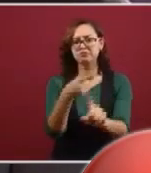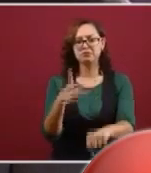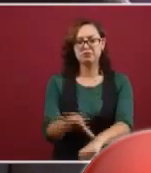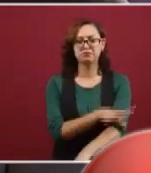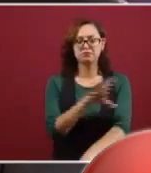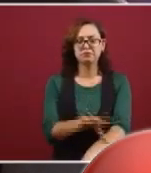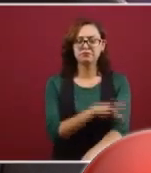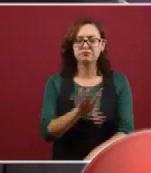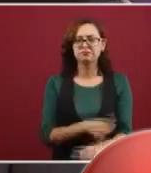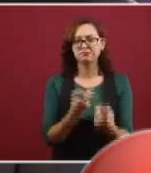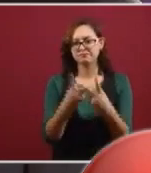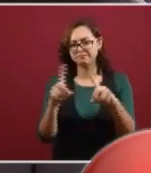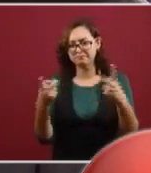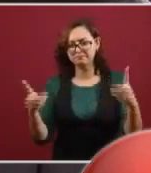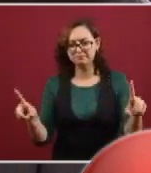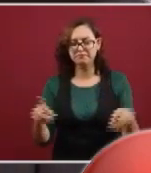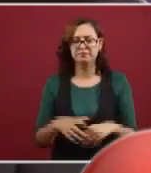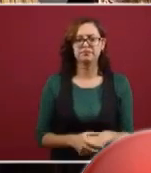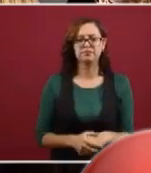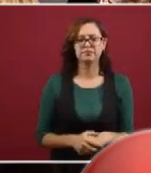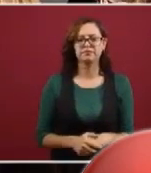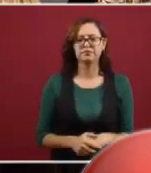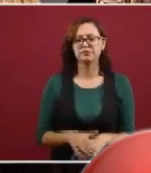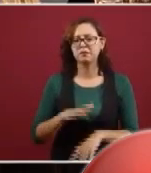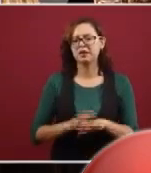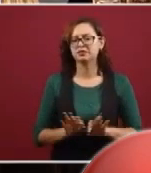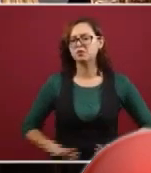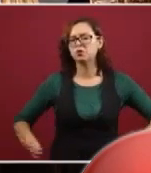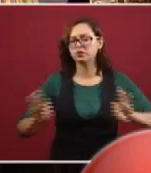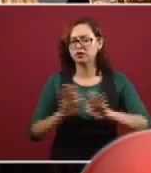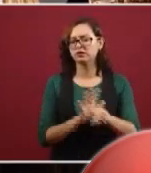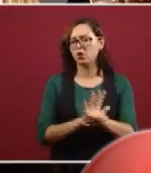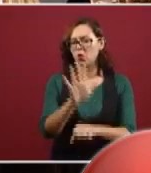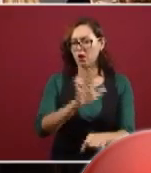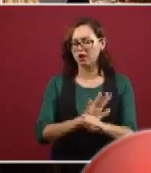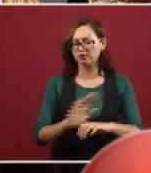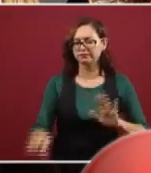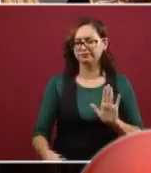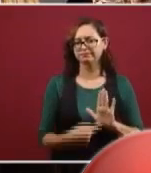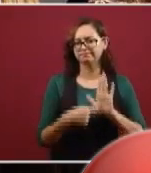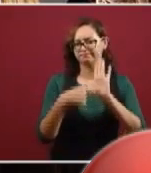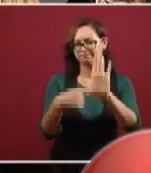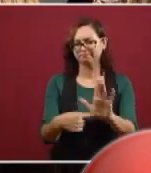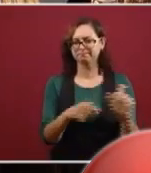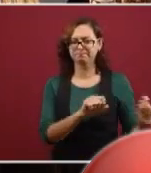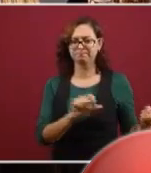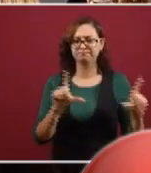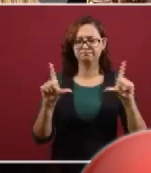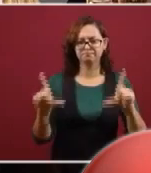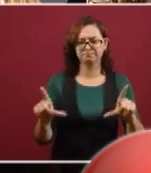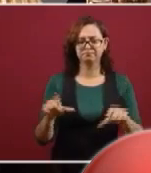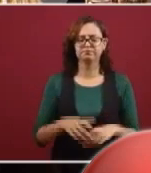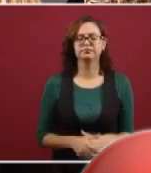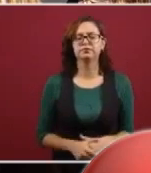más relevantes se presentan a continuación. Primero, partimos de un diagnóstico.